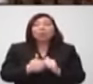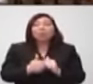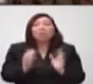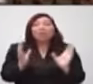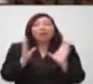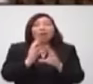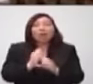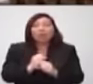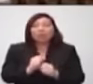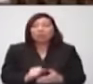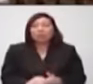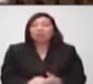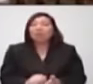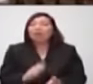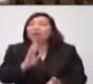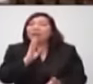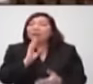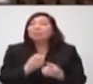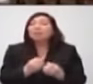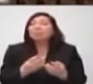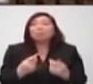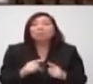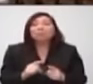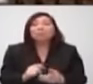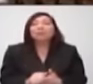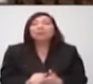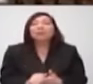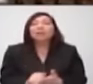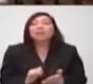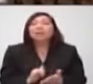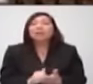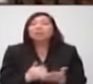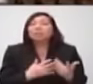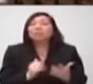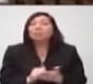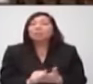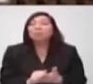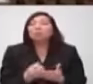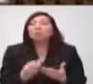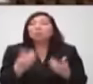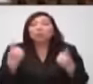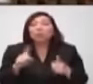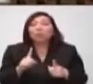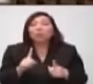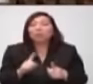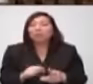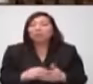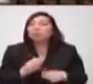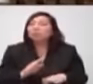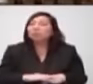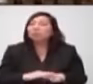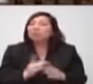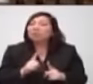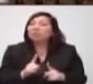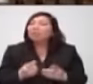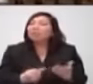ajustes y entonces el diálogo está siendo bastante permeable y fluido y esperamos llegar a muchos acuerdos y muchas, sobre todo,